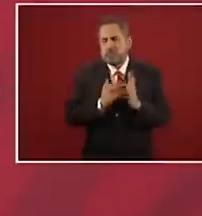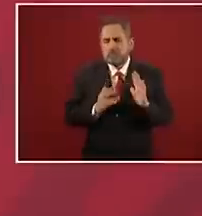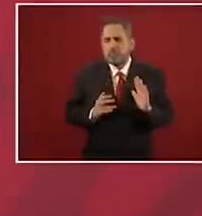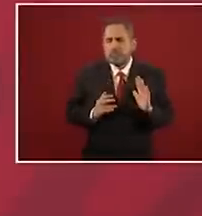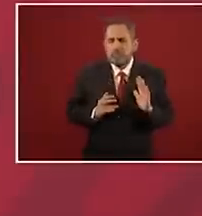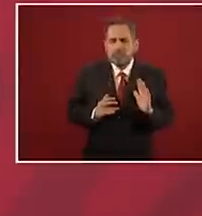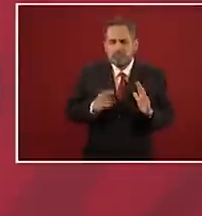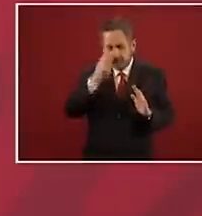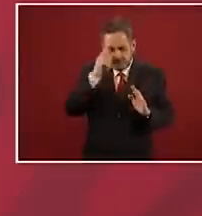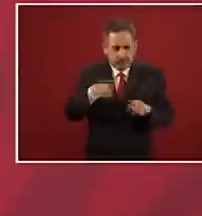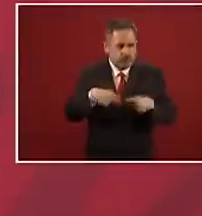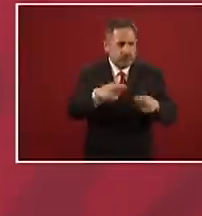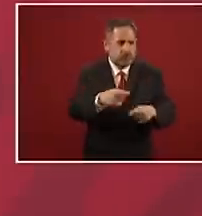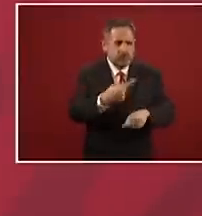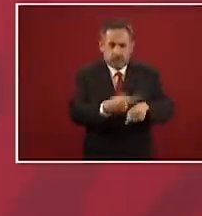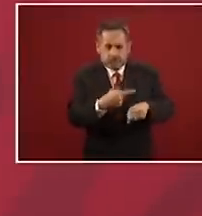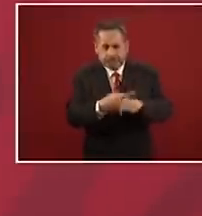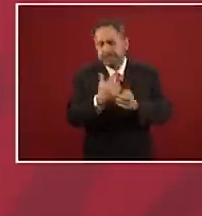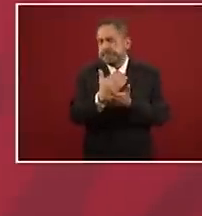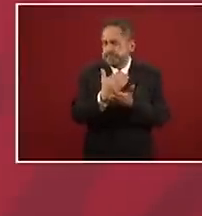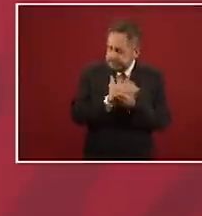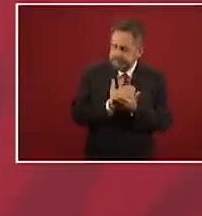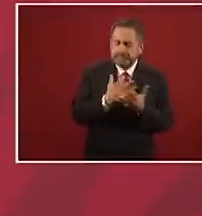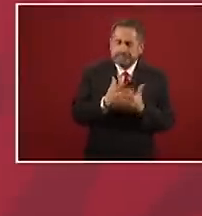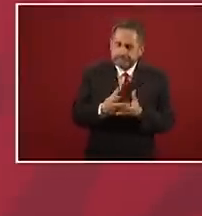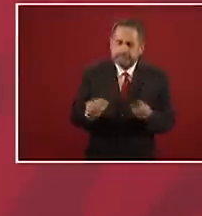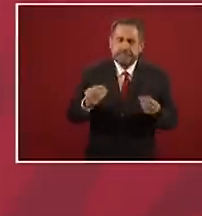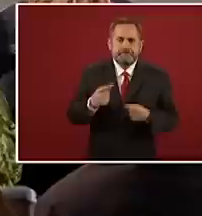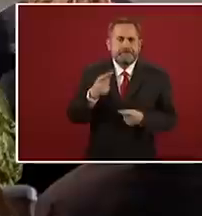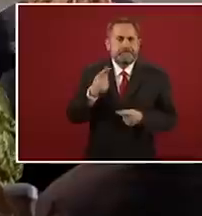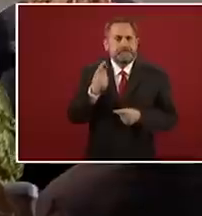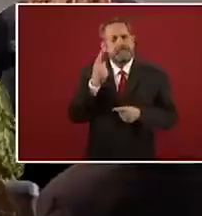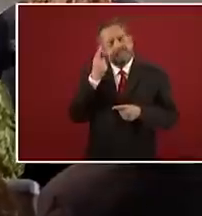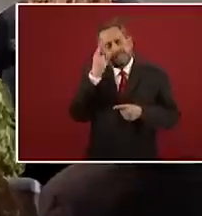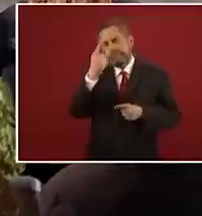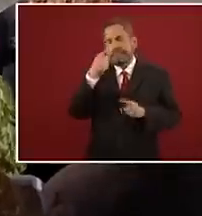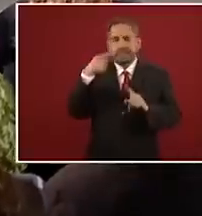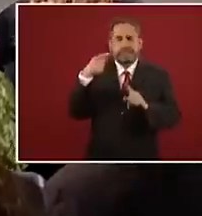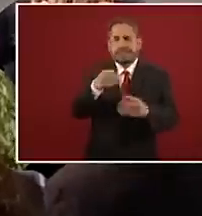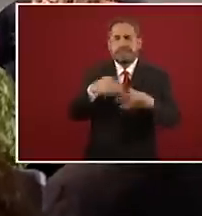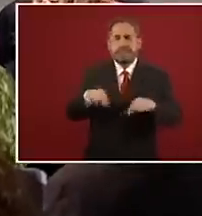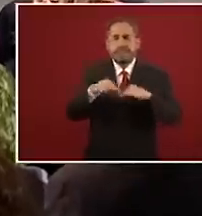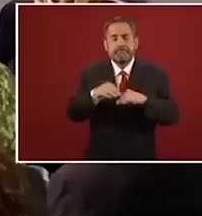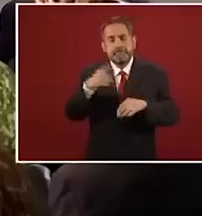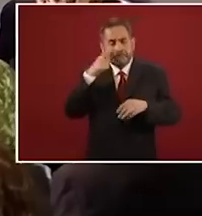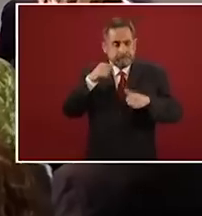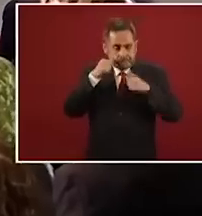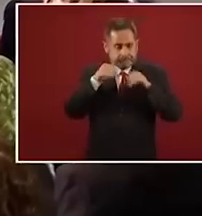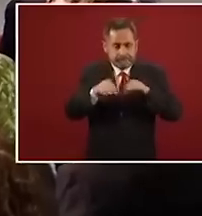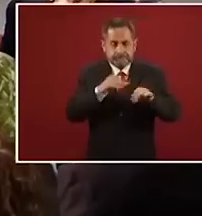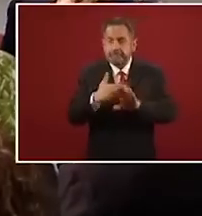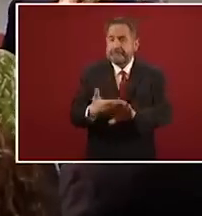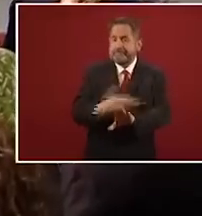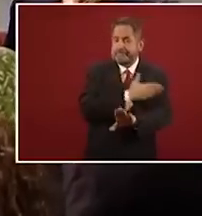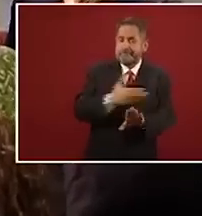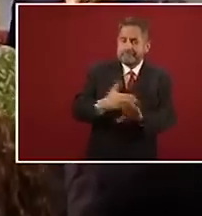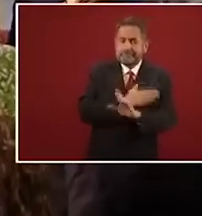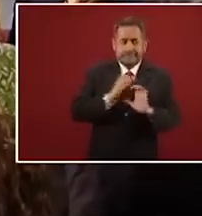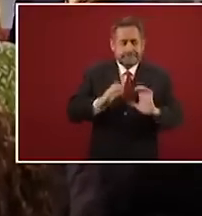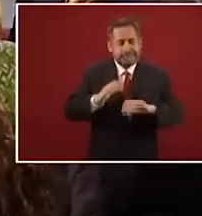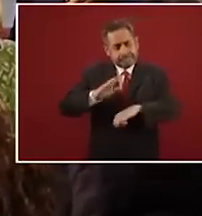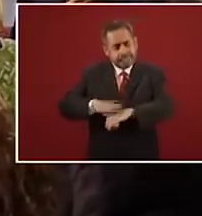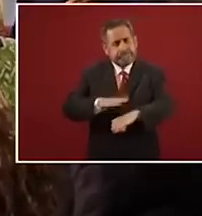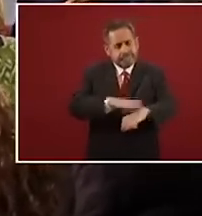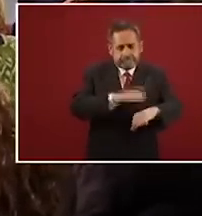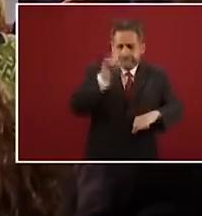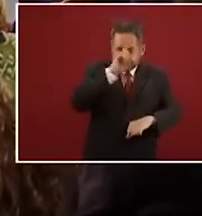para curar enfermos y sobre todo el trabajo preventivo que estamos